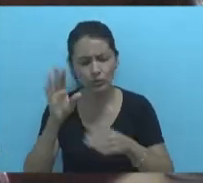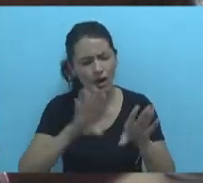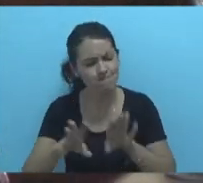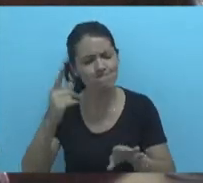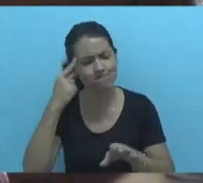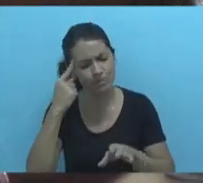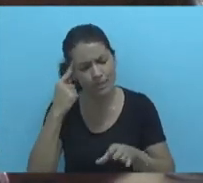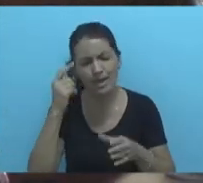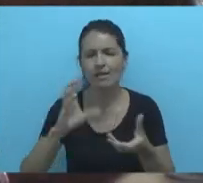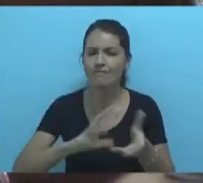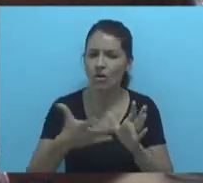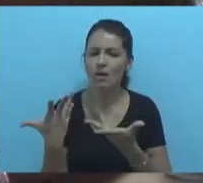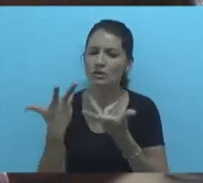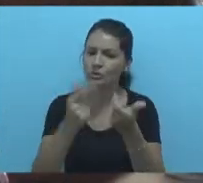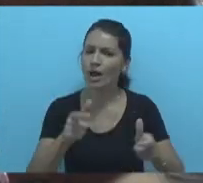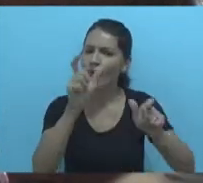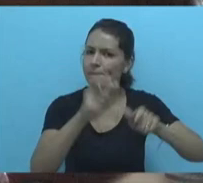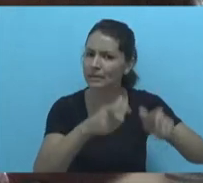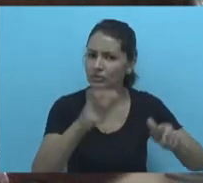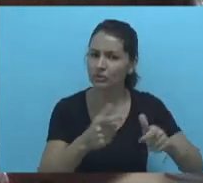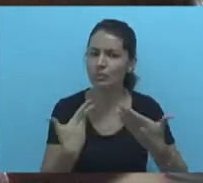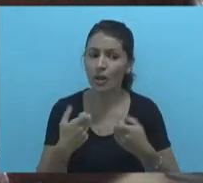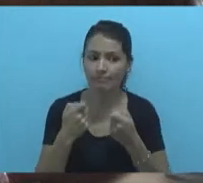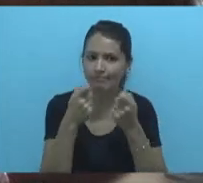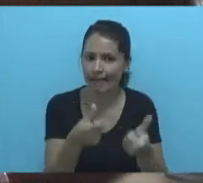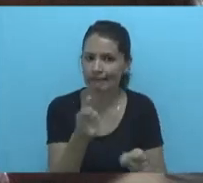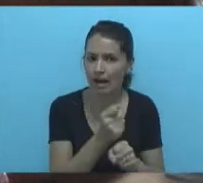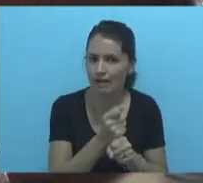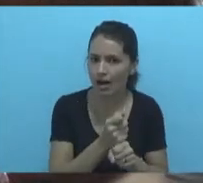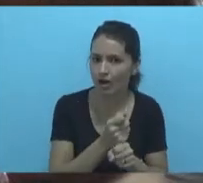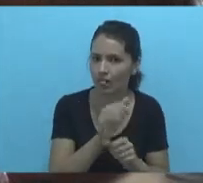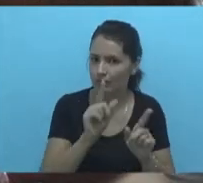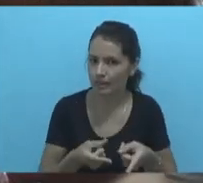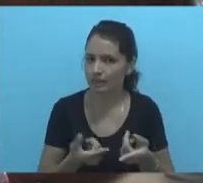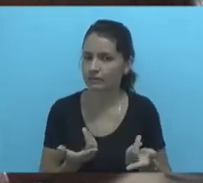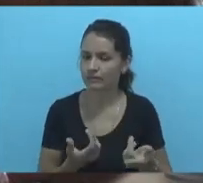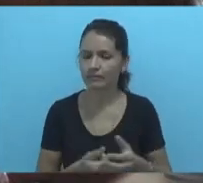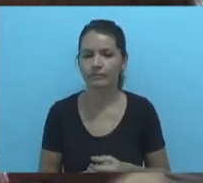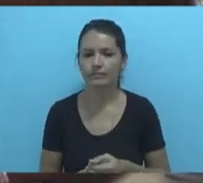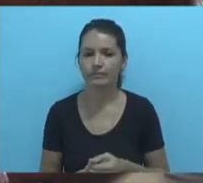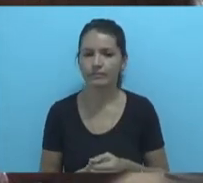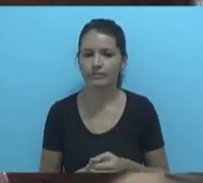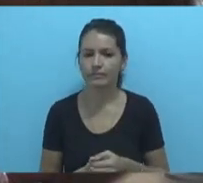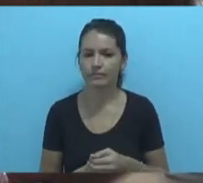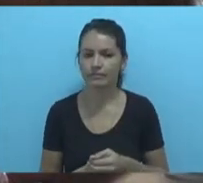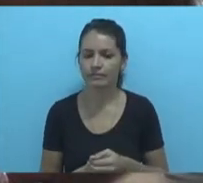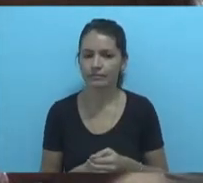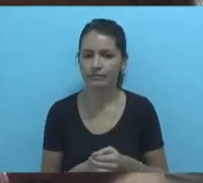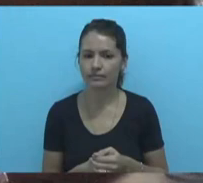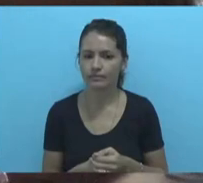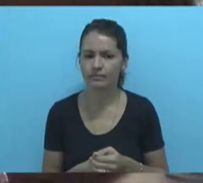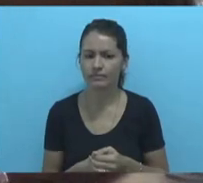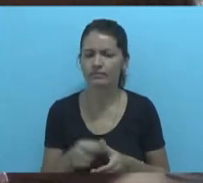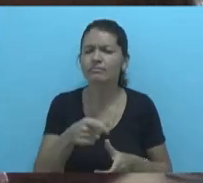trabajo que forman parte de las organizaciones de la economía popular y que están que están conformadas por vecinos y